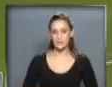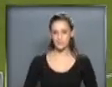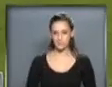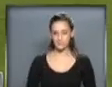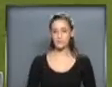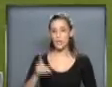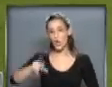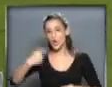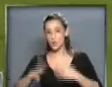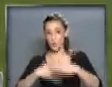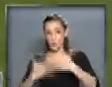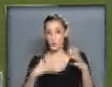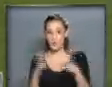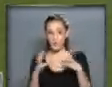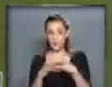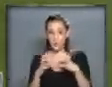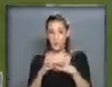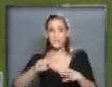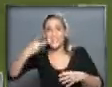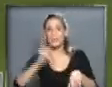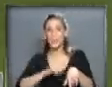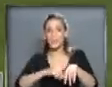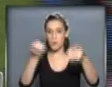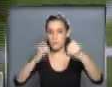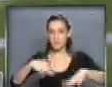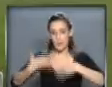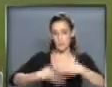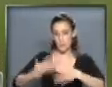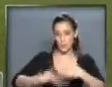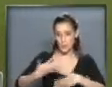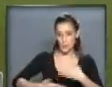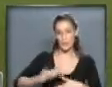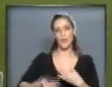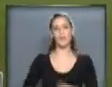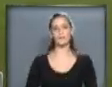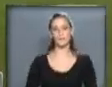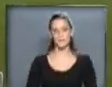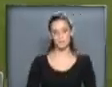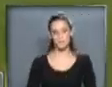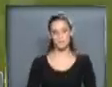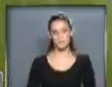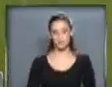Machín, que había ingresado en el segundo tiempo. Lo suyo iba a generar también Rafaela.